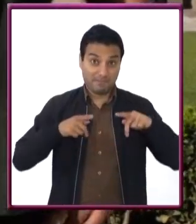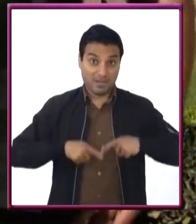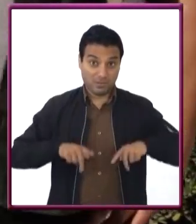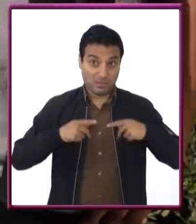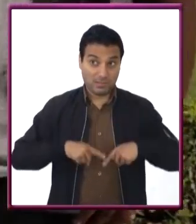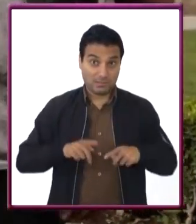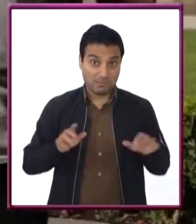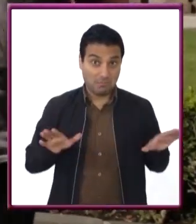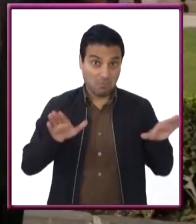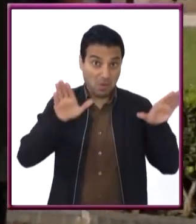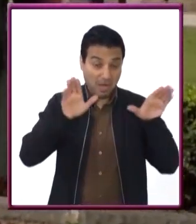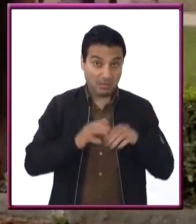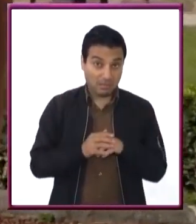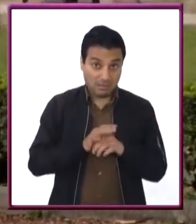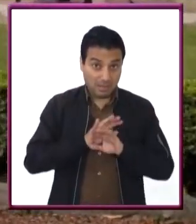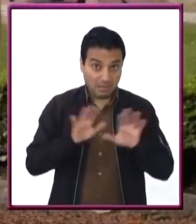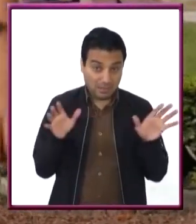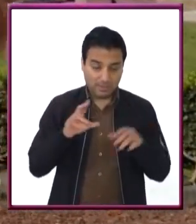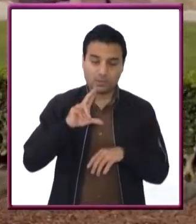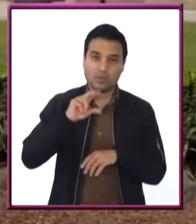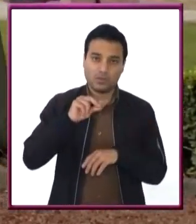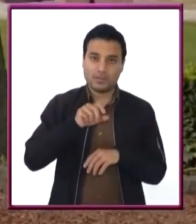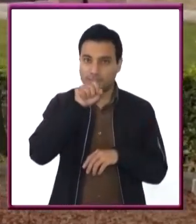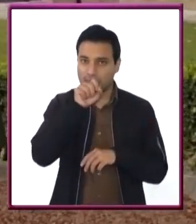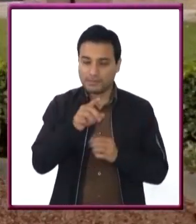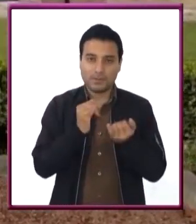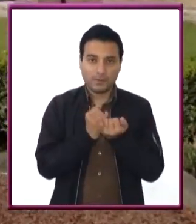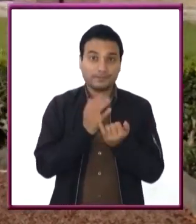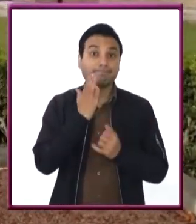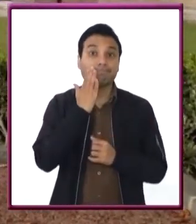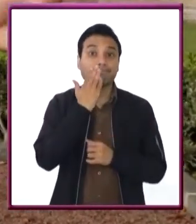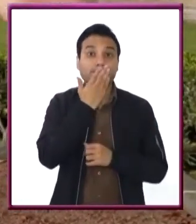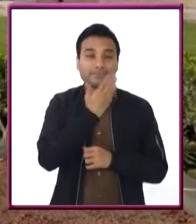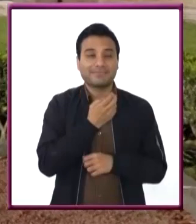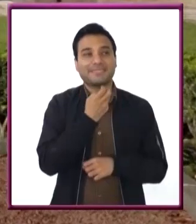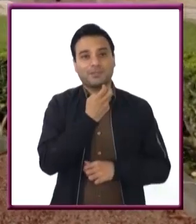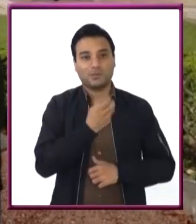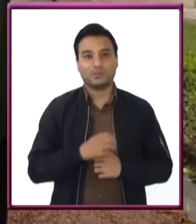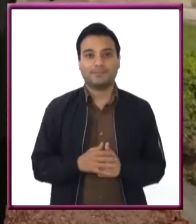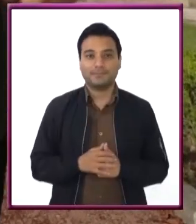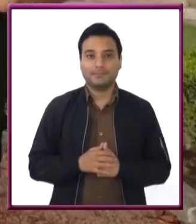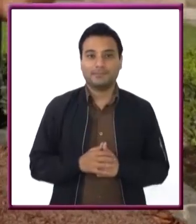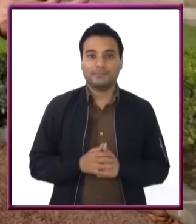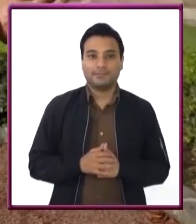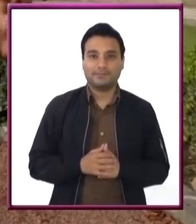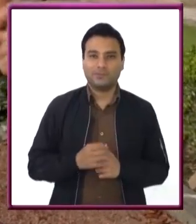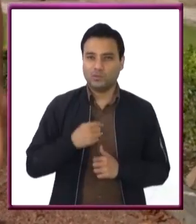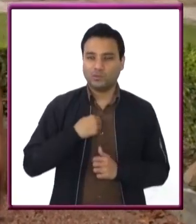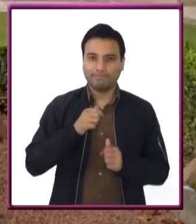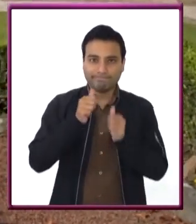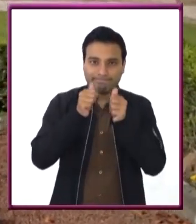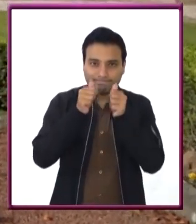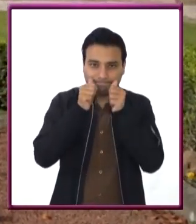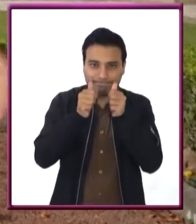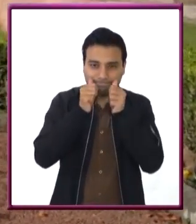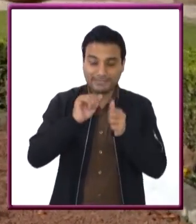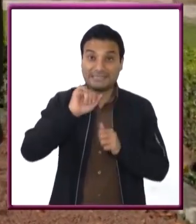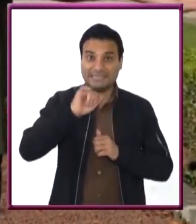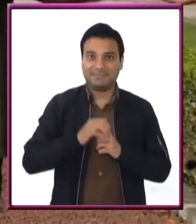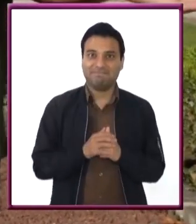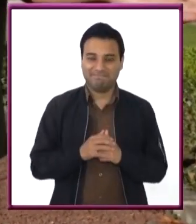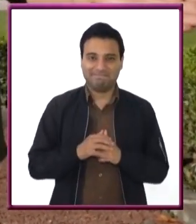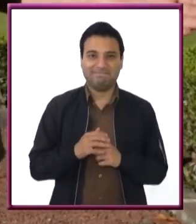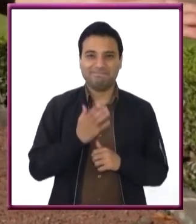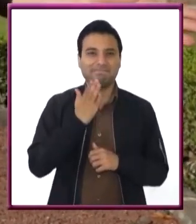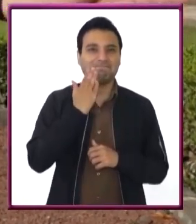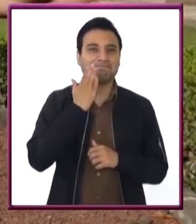el hombre, también hay que limpiar su boquita, ¿verdad? Elemental, compañera. No creas que no estaba poniendo atención, es que